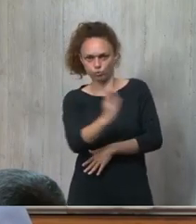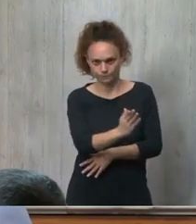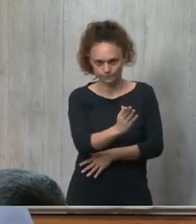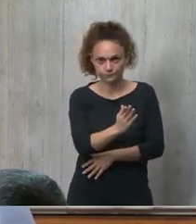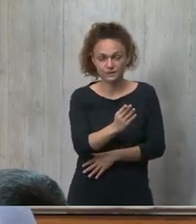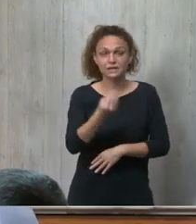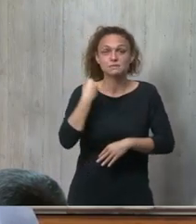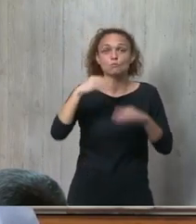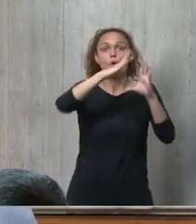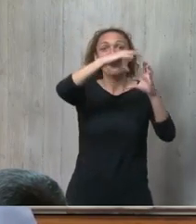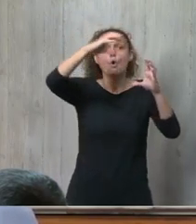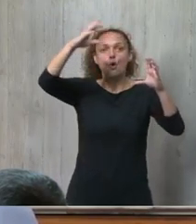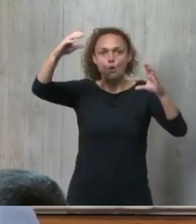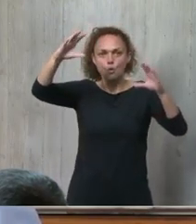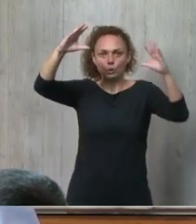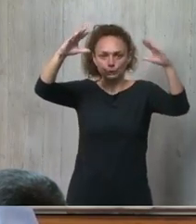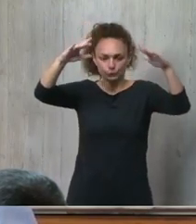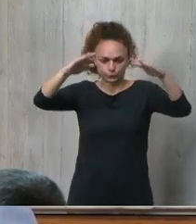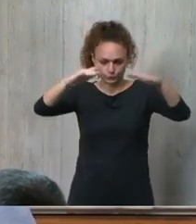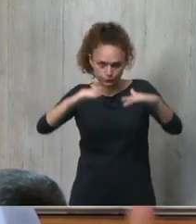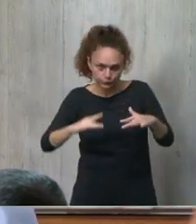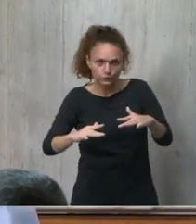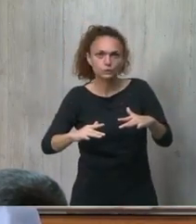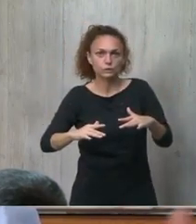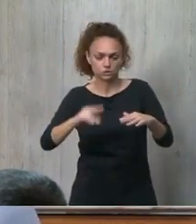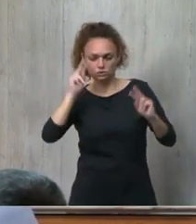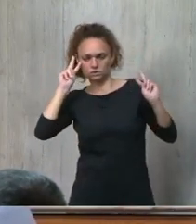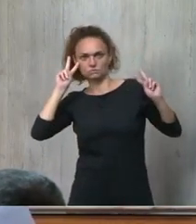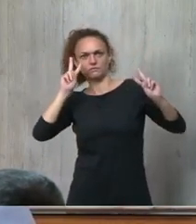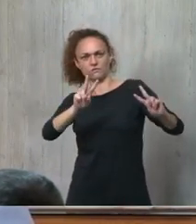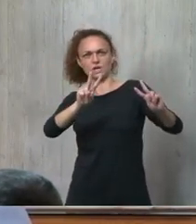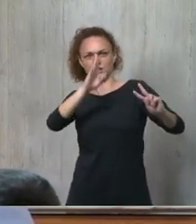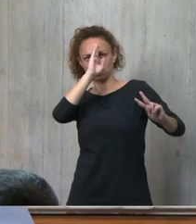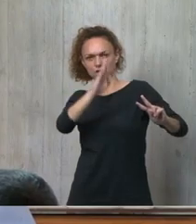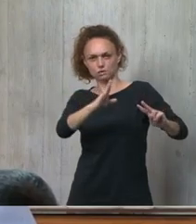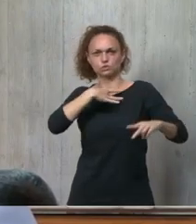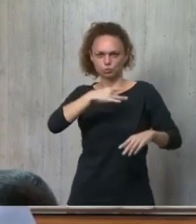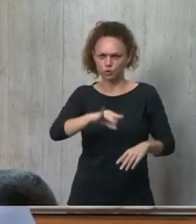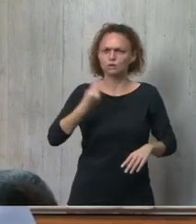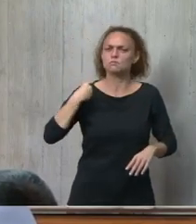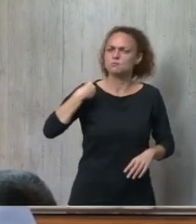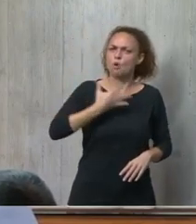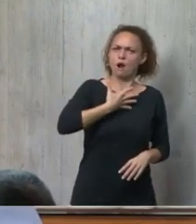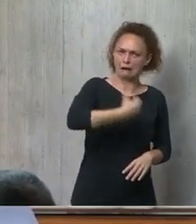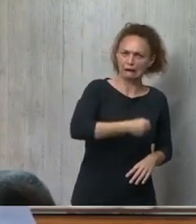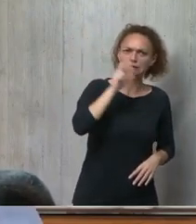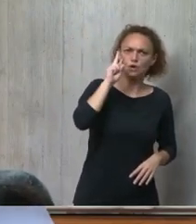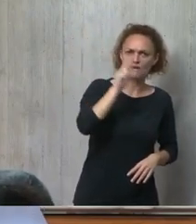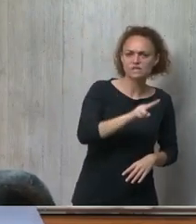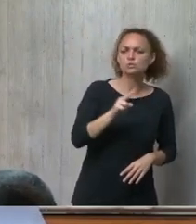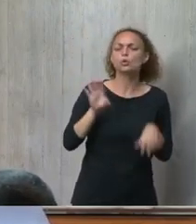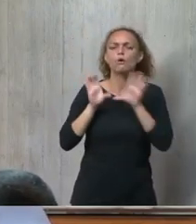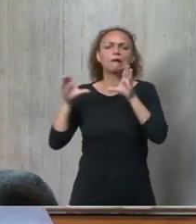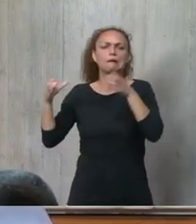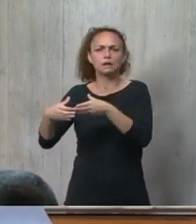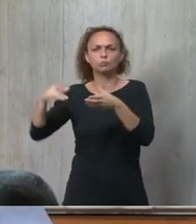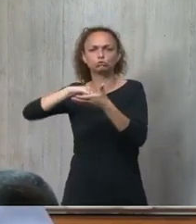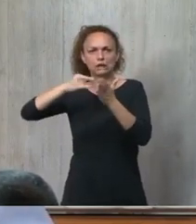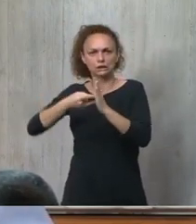y la percepción directa ha hecho posible, el alcalde lo ha visto también él y lo han visto los equipos técnicos, empezar a medir